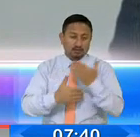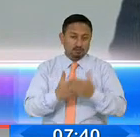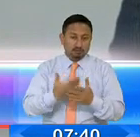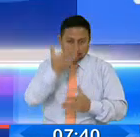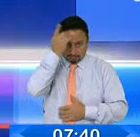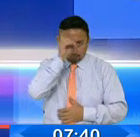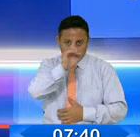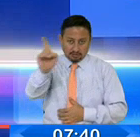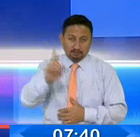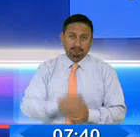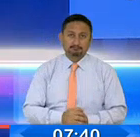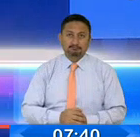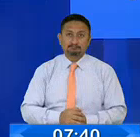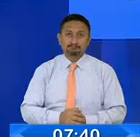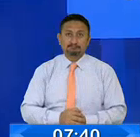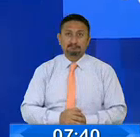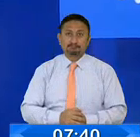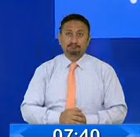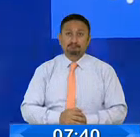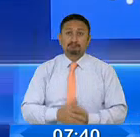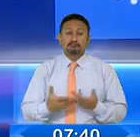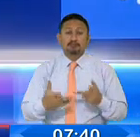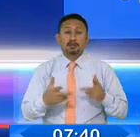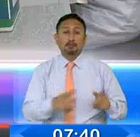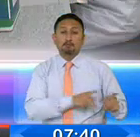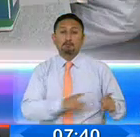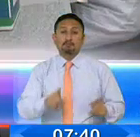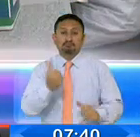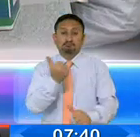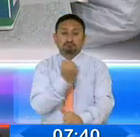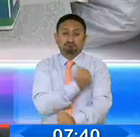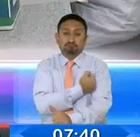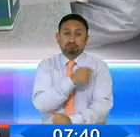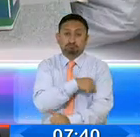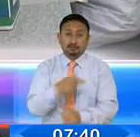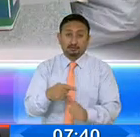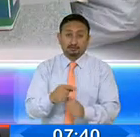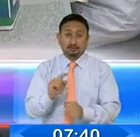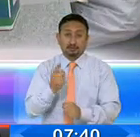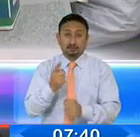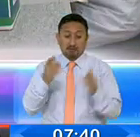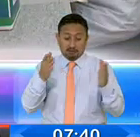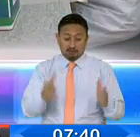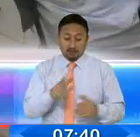lo que hace. En cuanto a los avances del plan de vacunación, finalizó el plan piloto, en la que